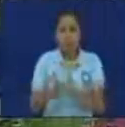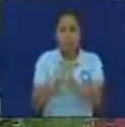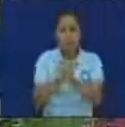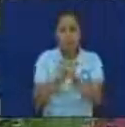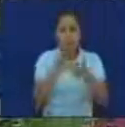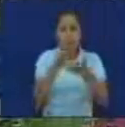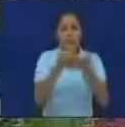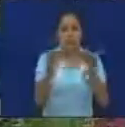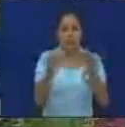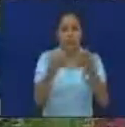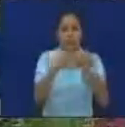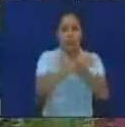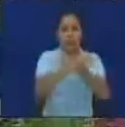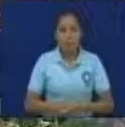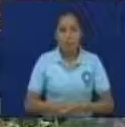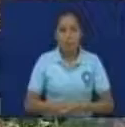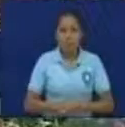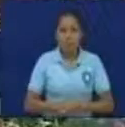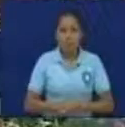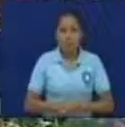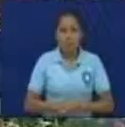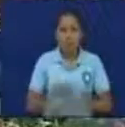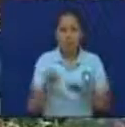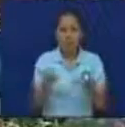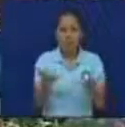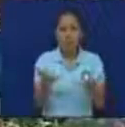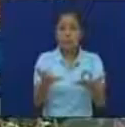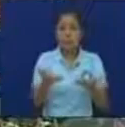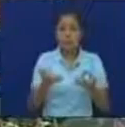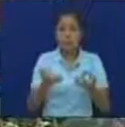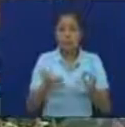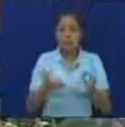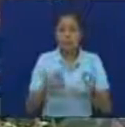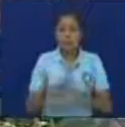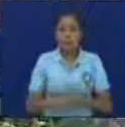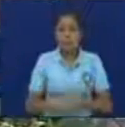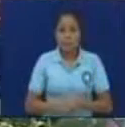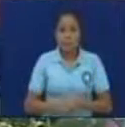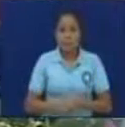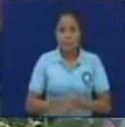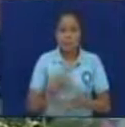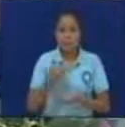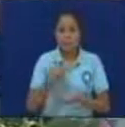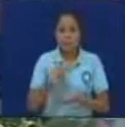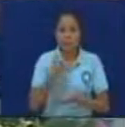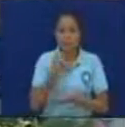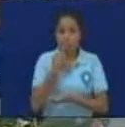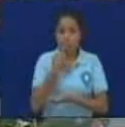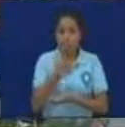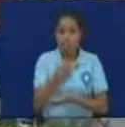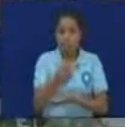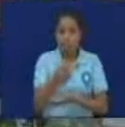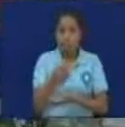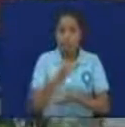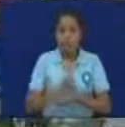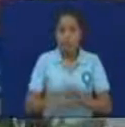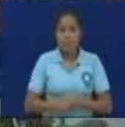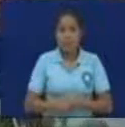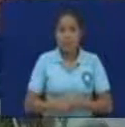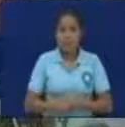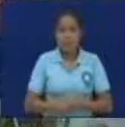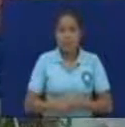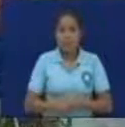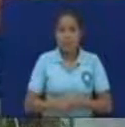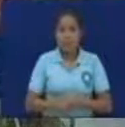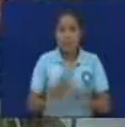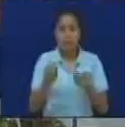librando luchas para alcanzar victorias. Maduro indicó que se debe pensar en vista de los próximos 10 años y el fortalecimiento de las